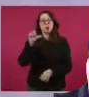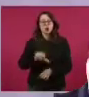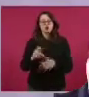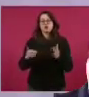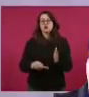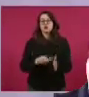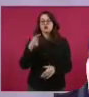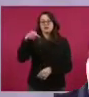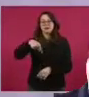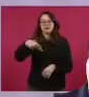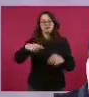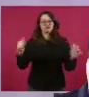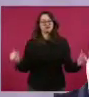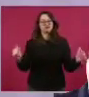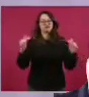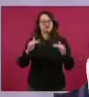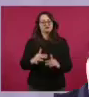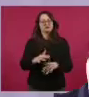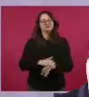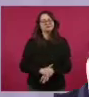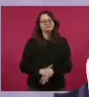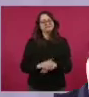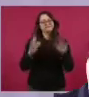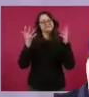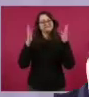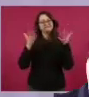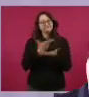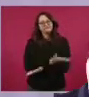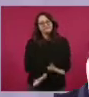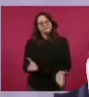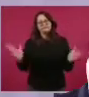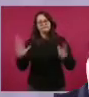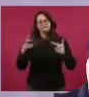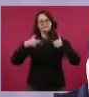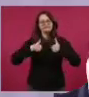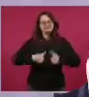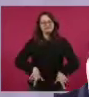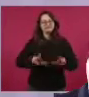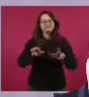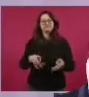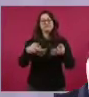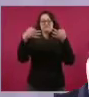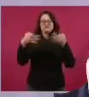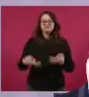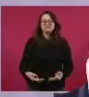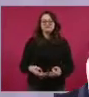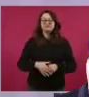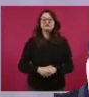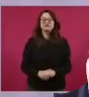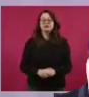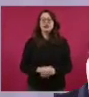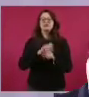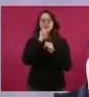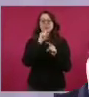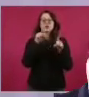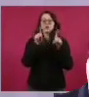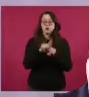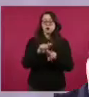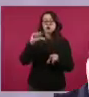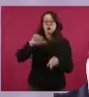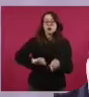y hombres que nos representaron. También se entrega en esta ocasión el Premio Nacional del